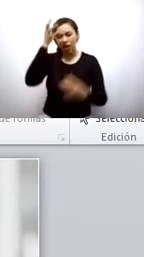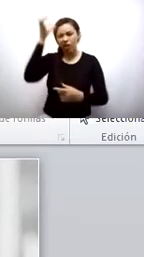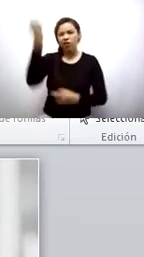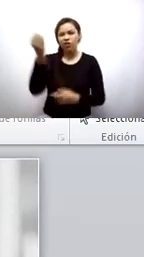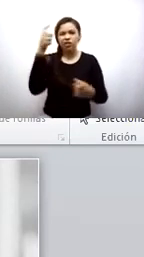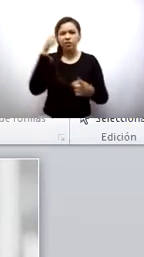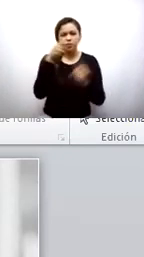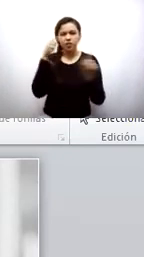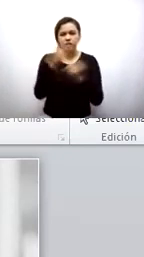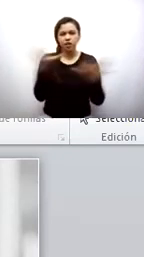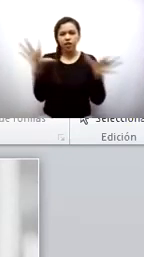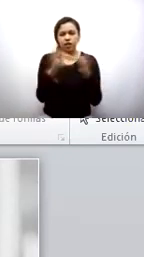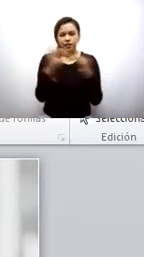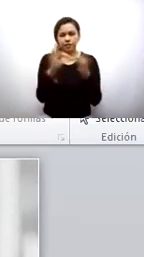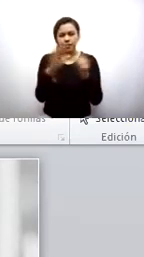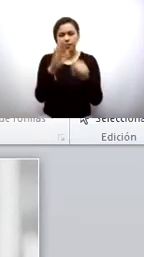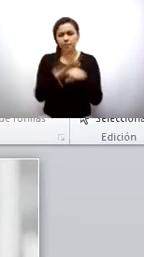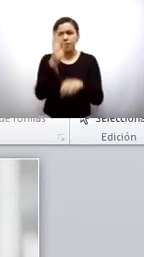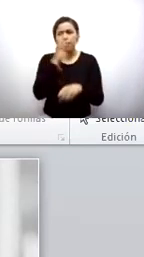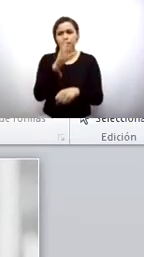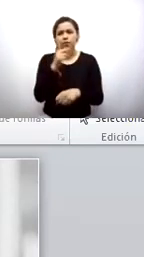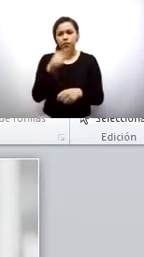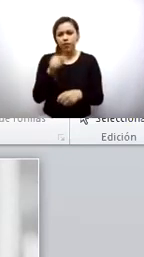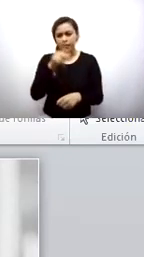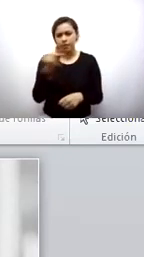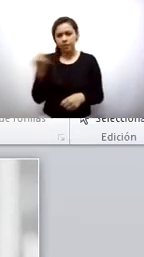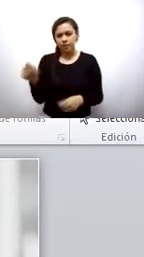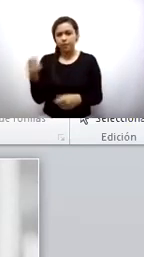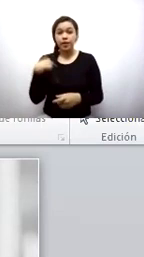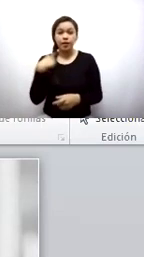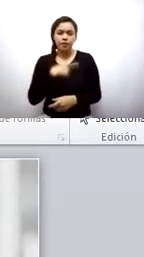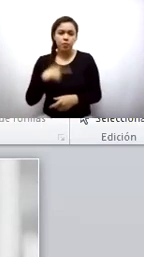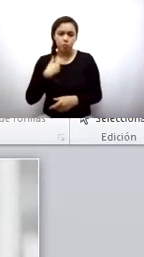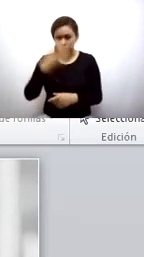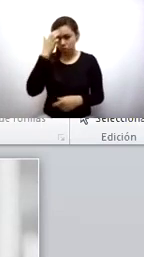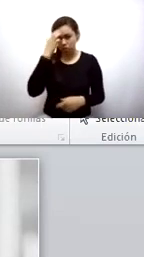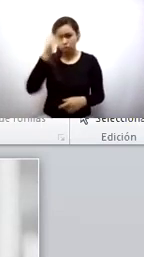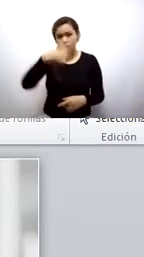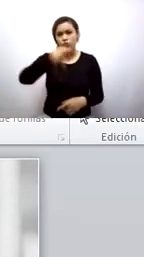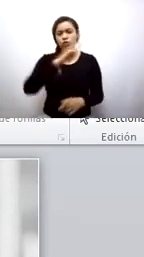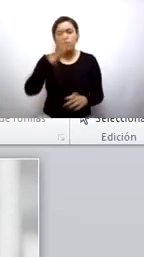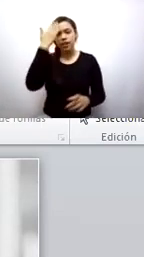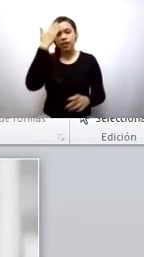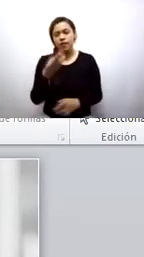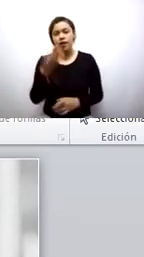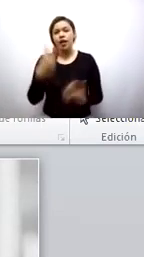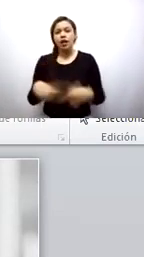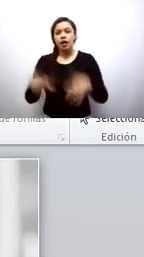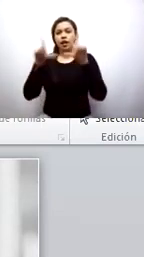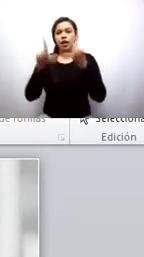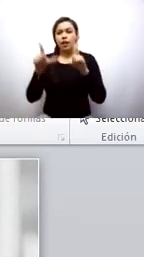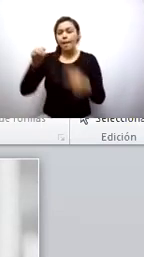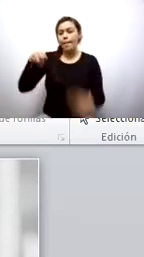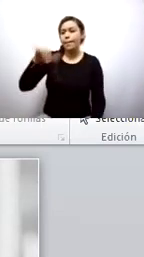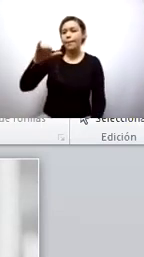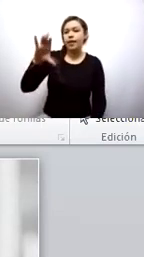la presentación. Me encantaría saber si alguno de ustedes ya maneja la plataforma de Microsoft